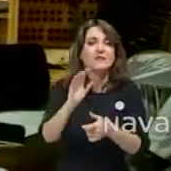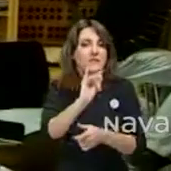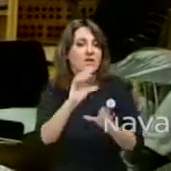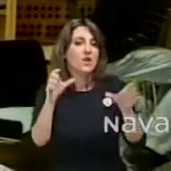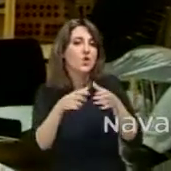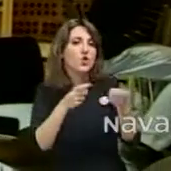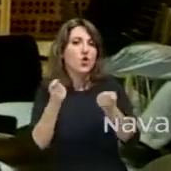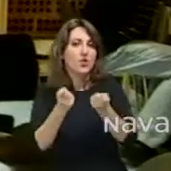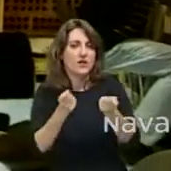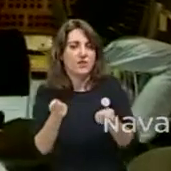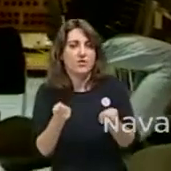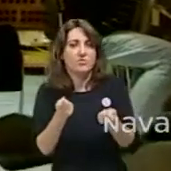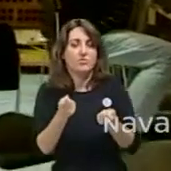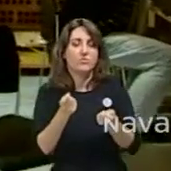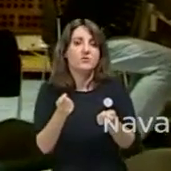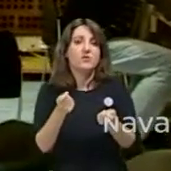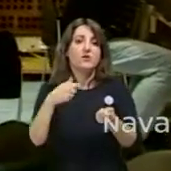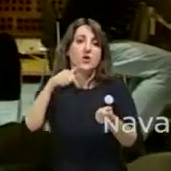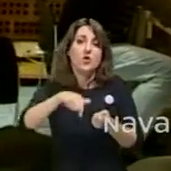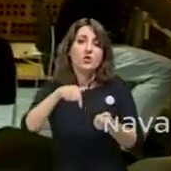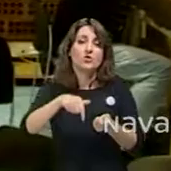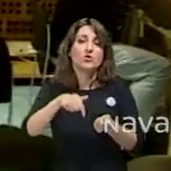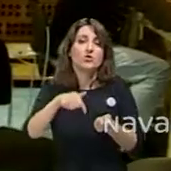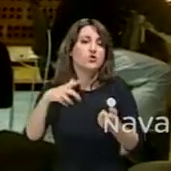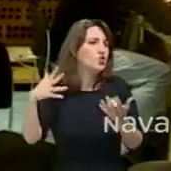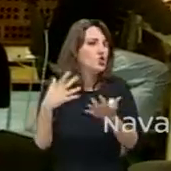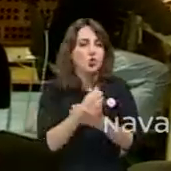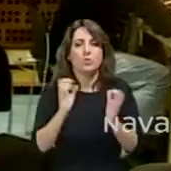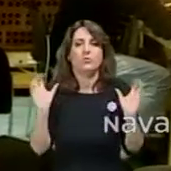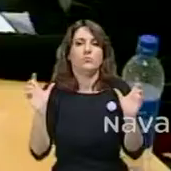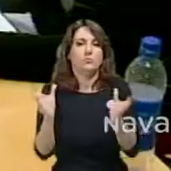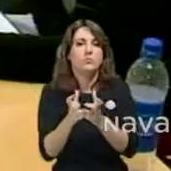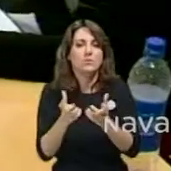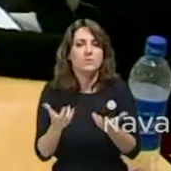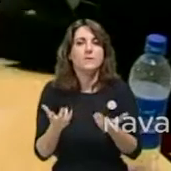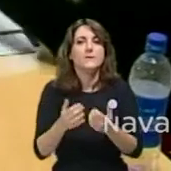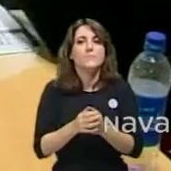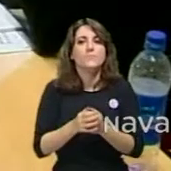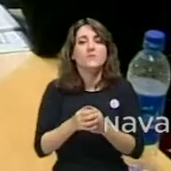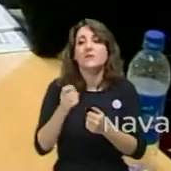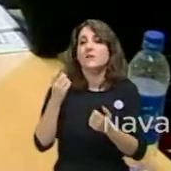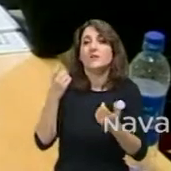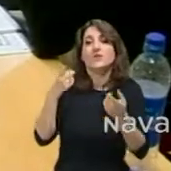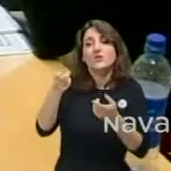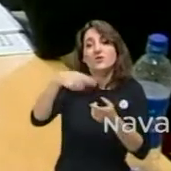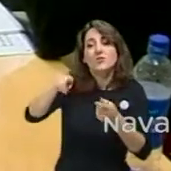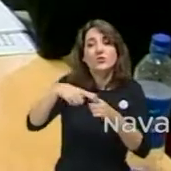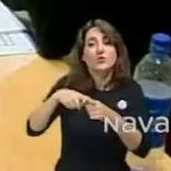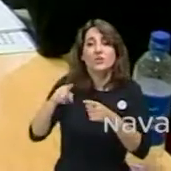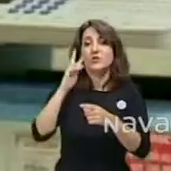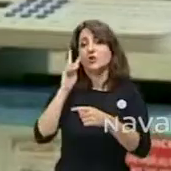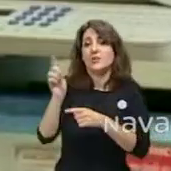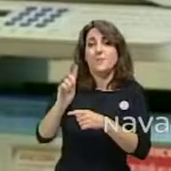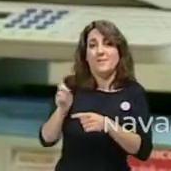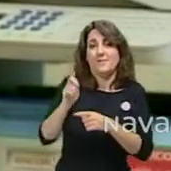de coordinación. Hoy vamos a estar todos, pero estamos el núcleo. Los que no se ven cuando cantan los cantantes, pero